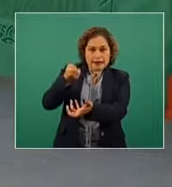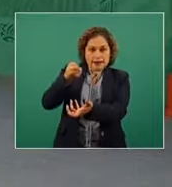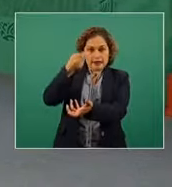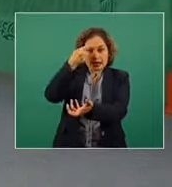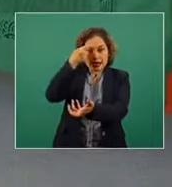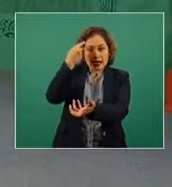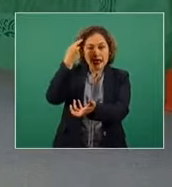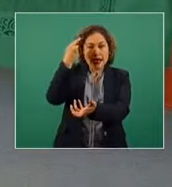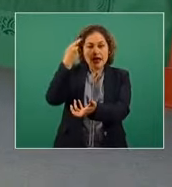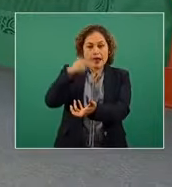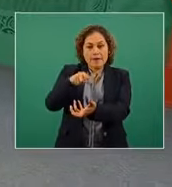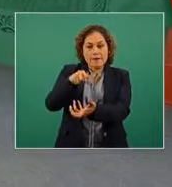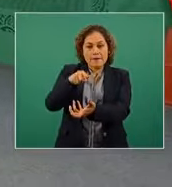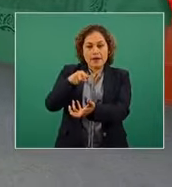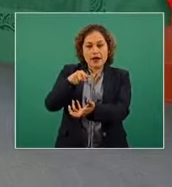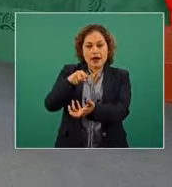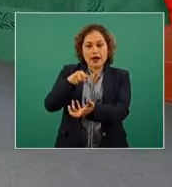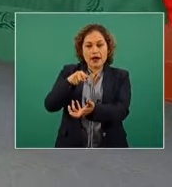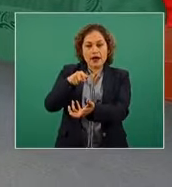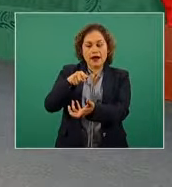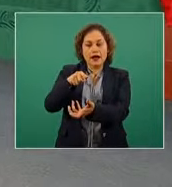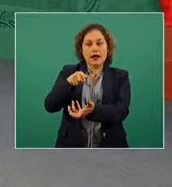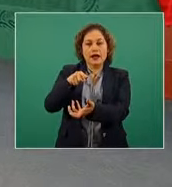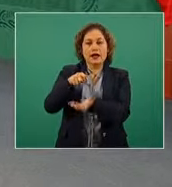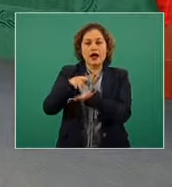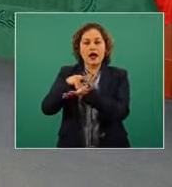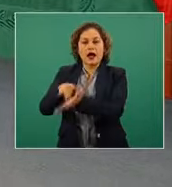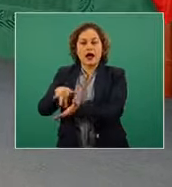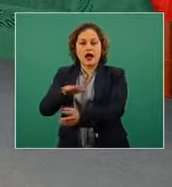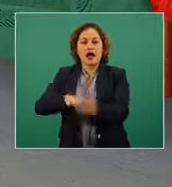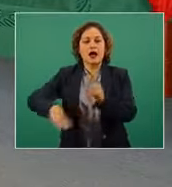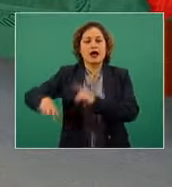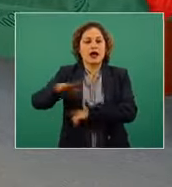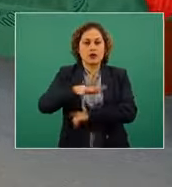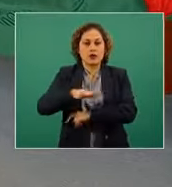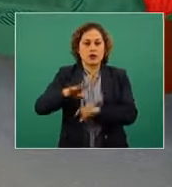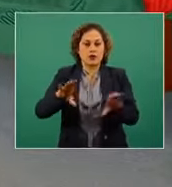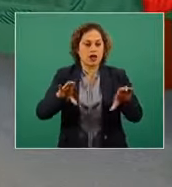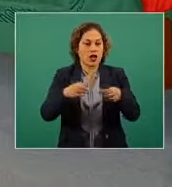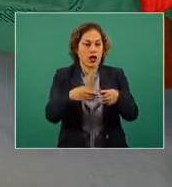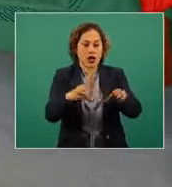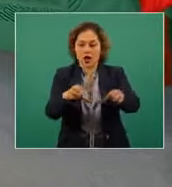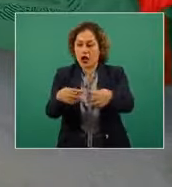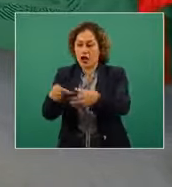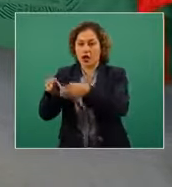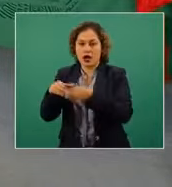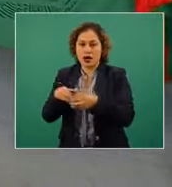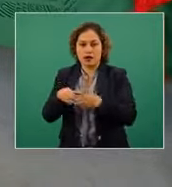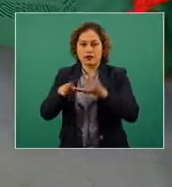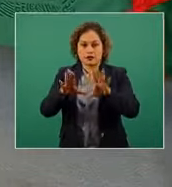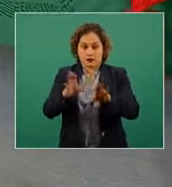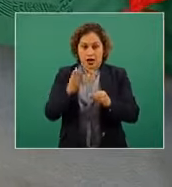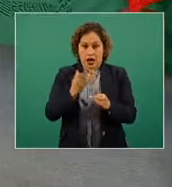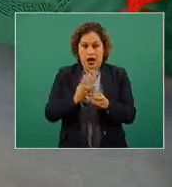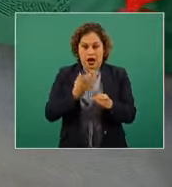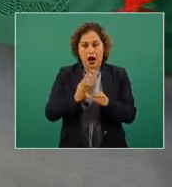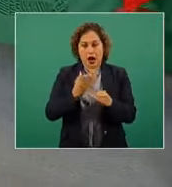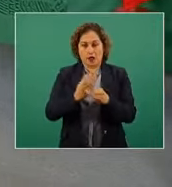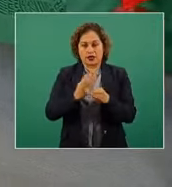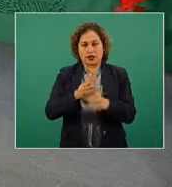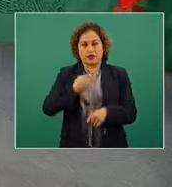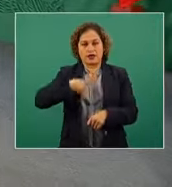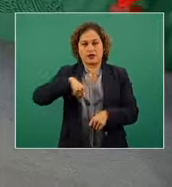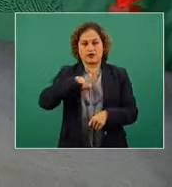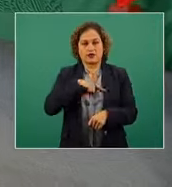minorías. Ahora que estamos padeciendo por la pandemia y que se nos cayó